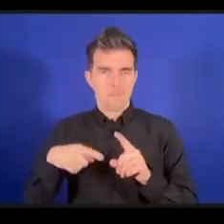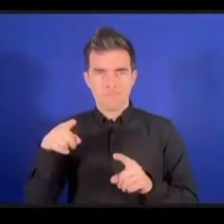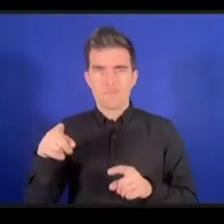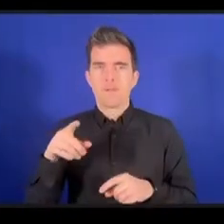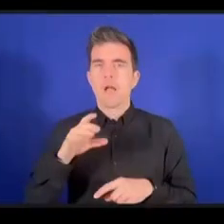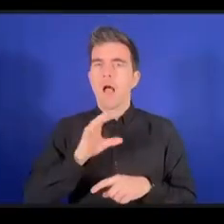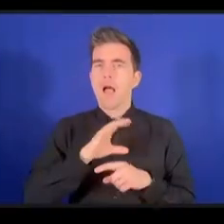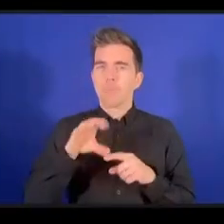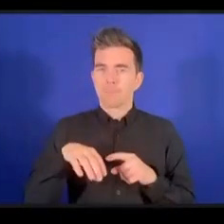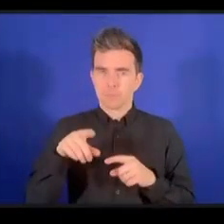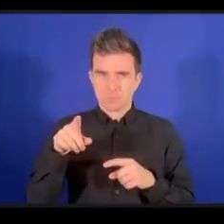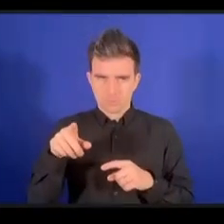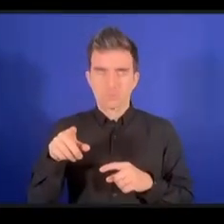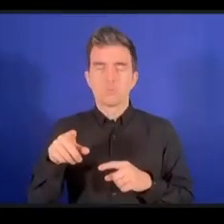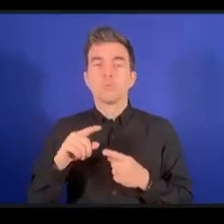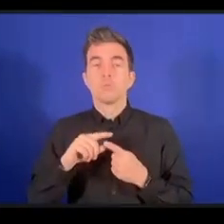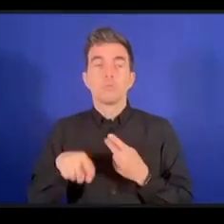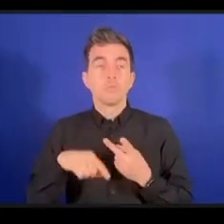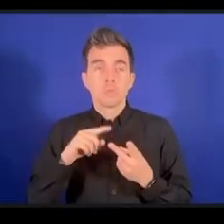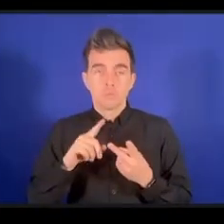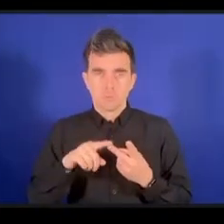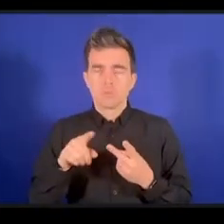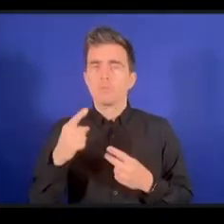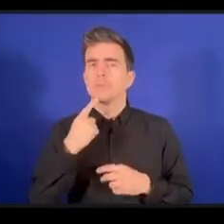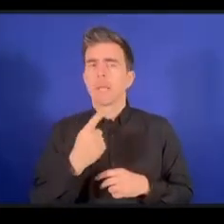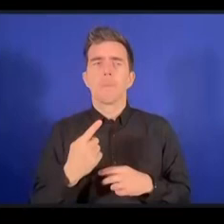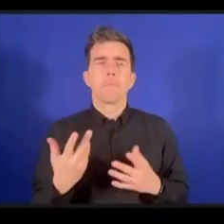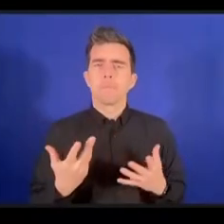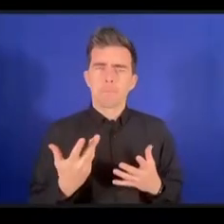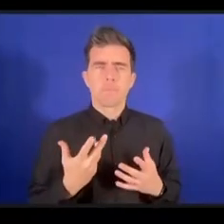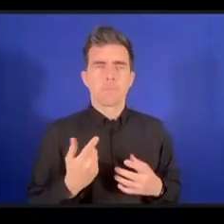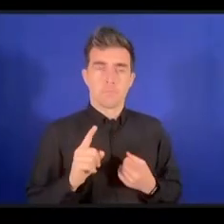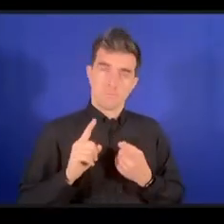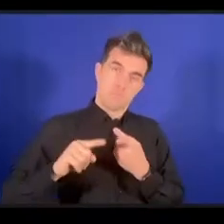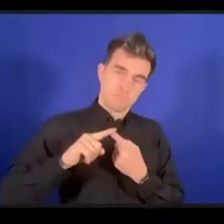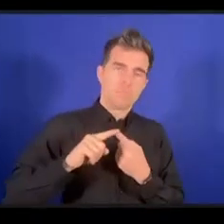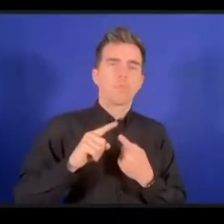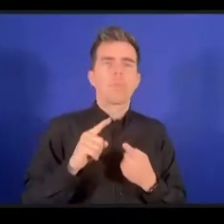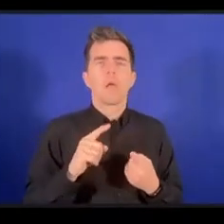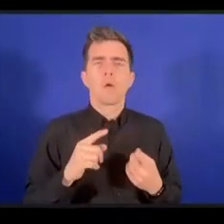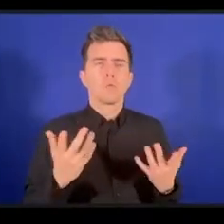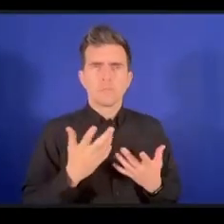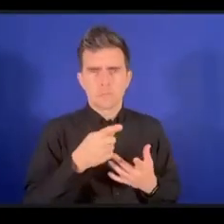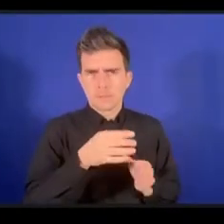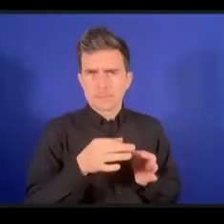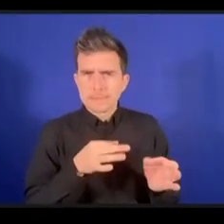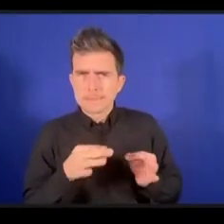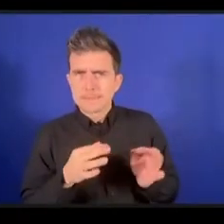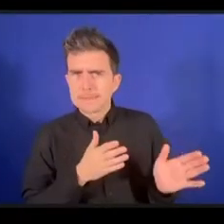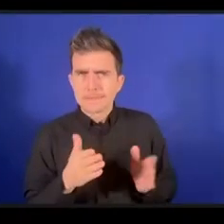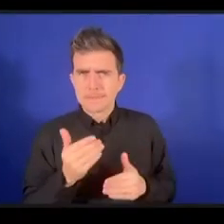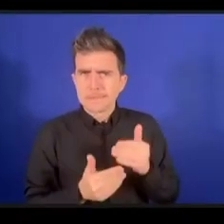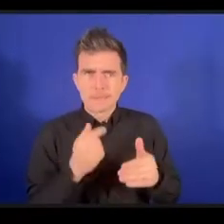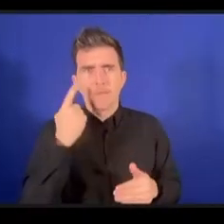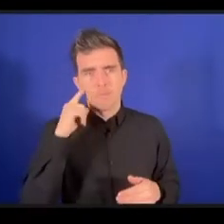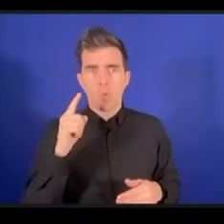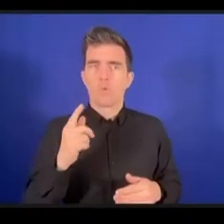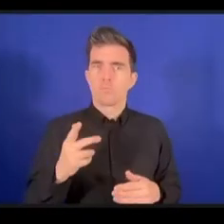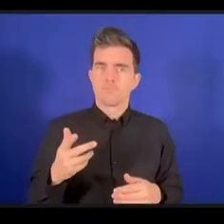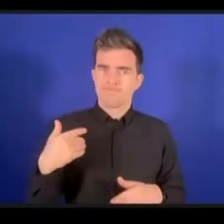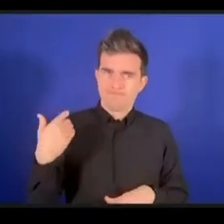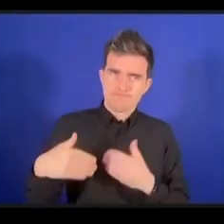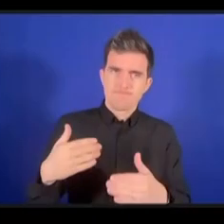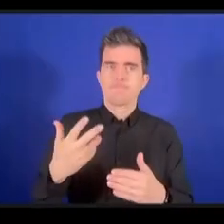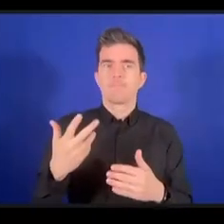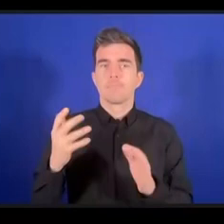para aumentar la relevancia práctica de las normas internacionales establecidas para profesionales y Qué